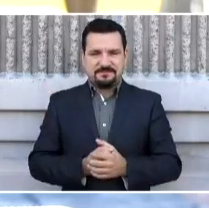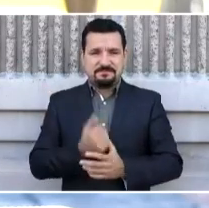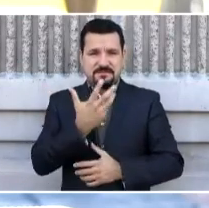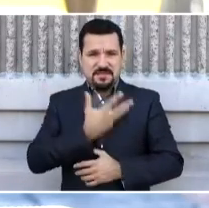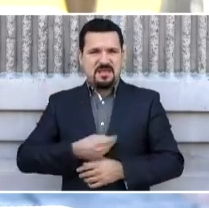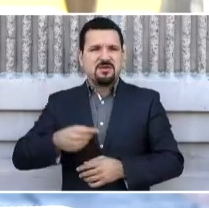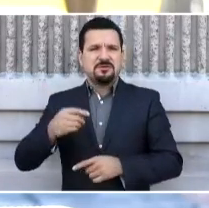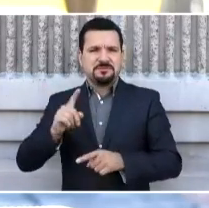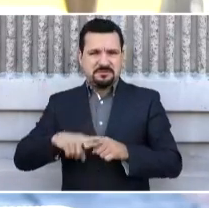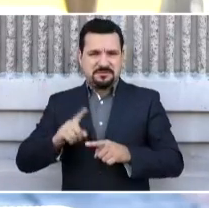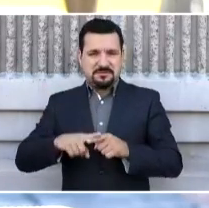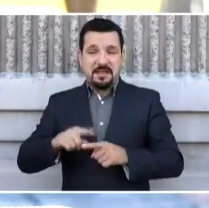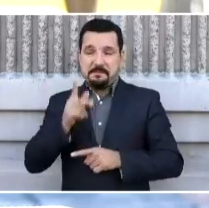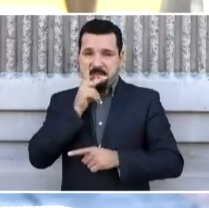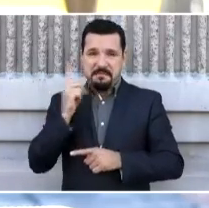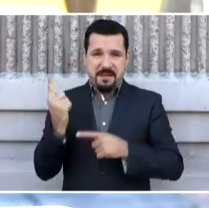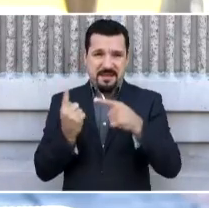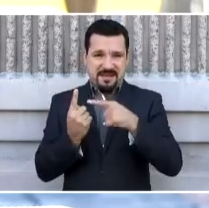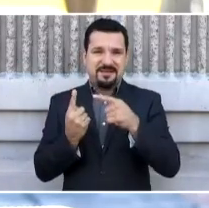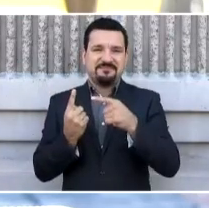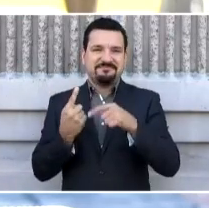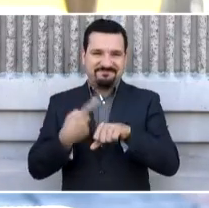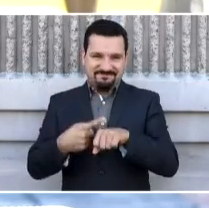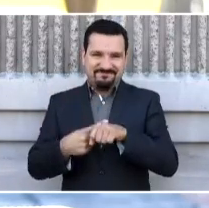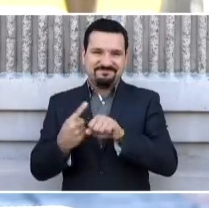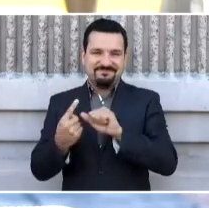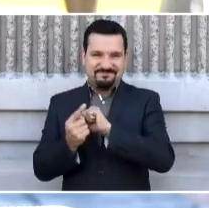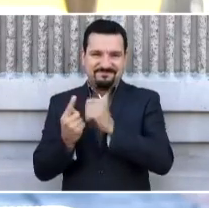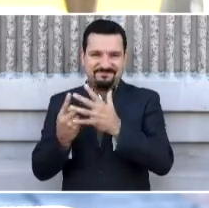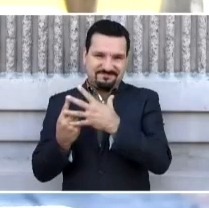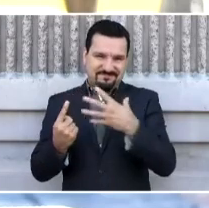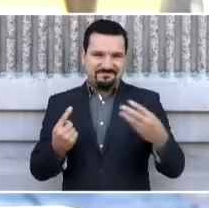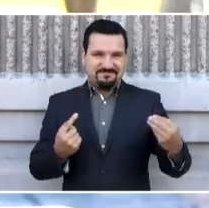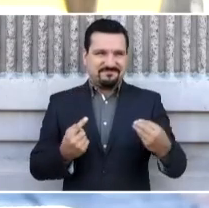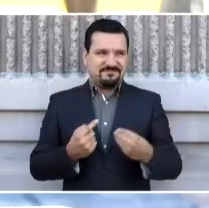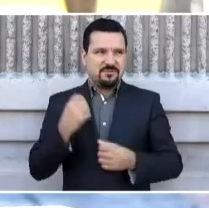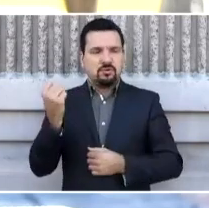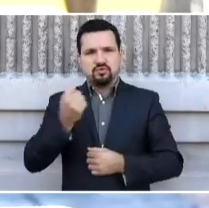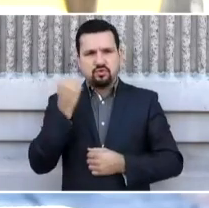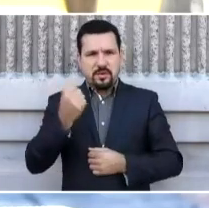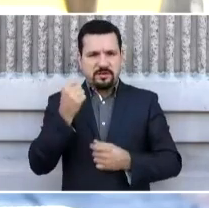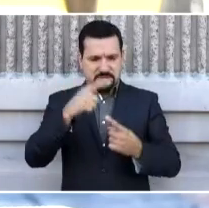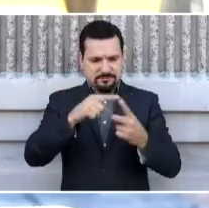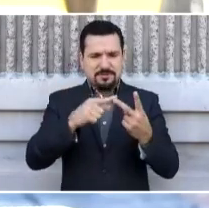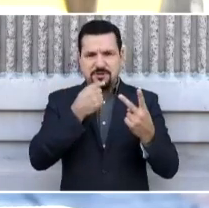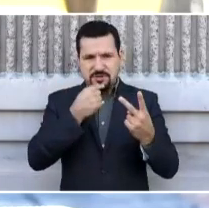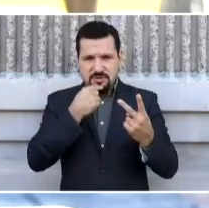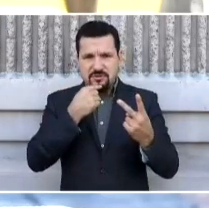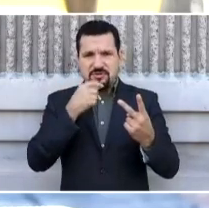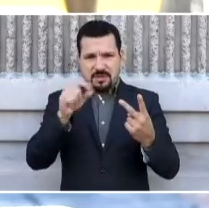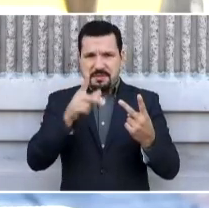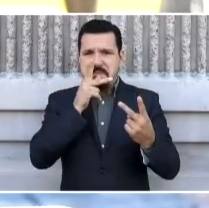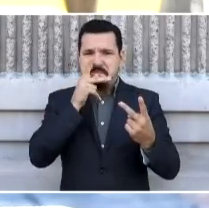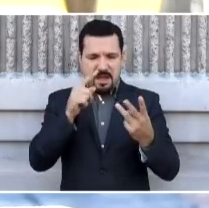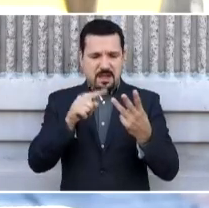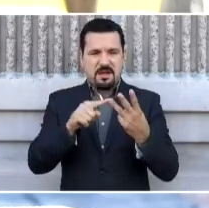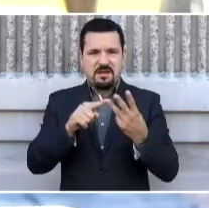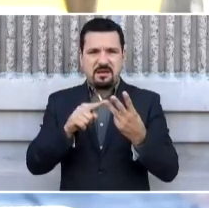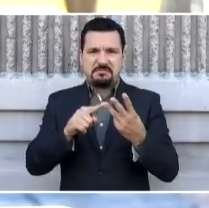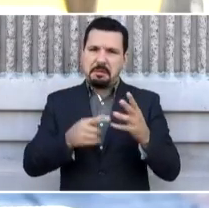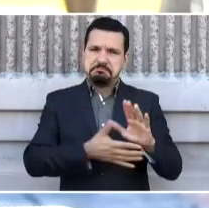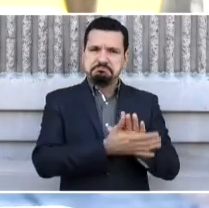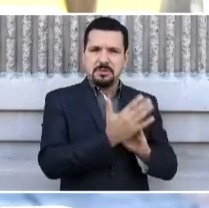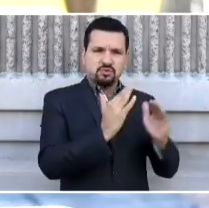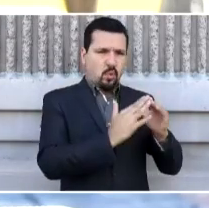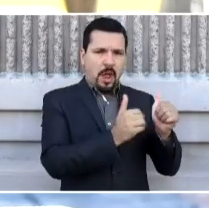hijos de un caso confirmado. Afortunadamente todos los 2 casos y su papá se